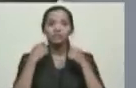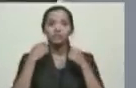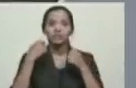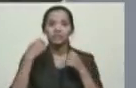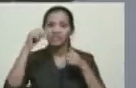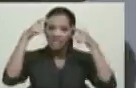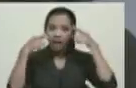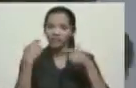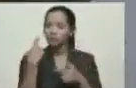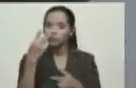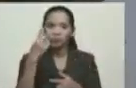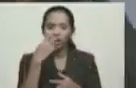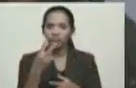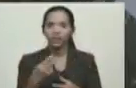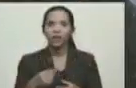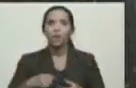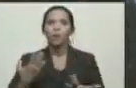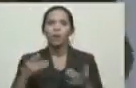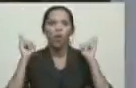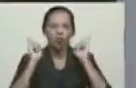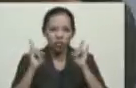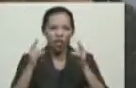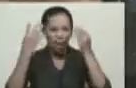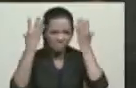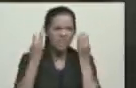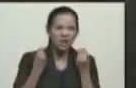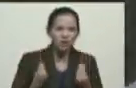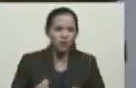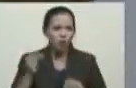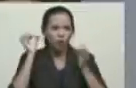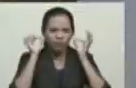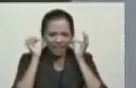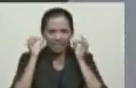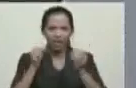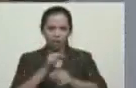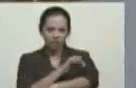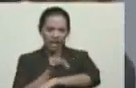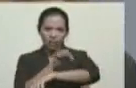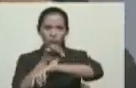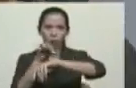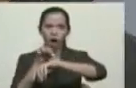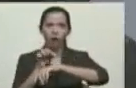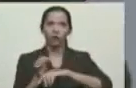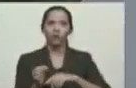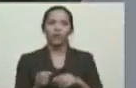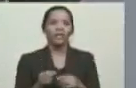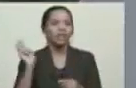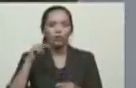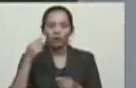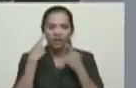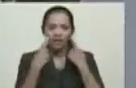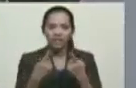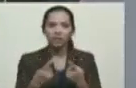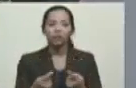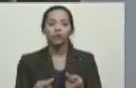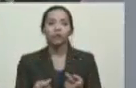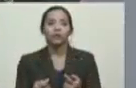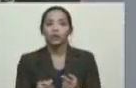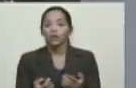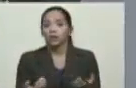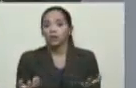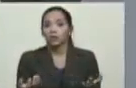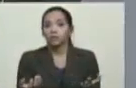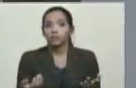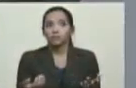por unos rockeros, peludos, con zarcillos, tatuados, que él nunca había visto, y que supuestamente